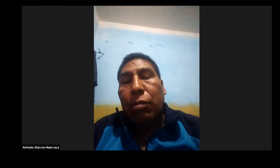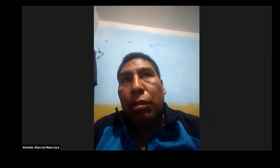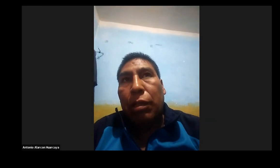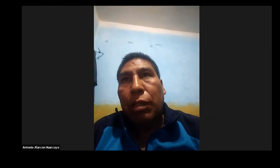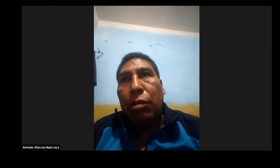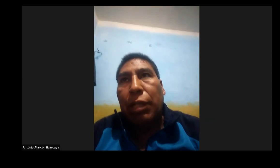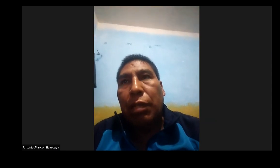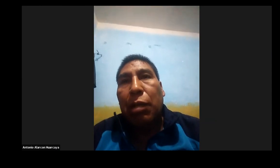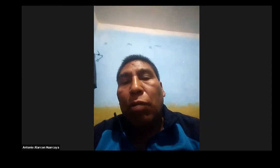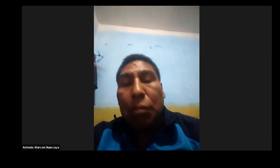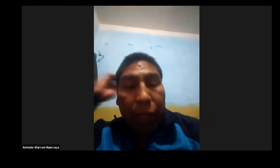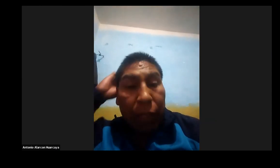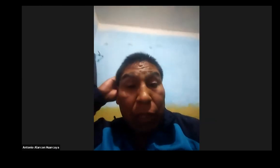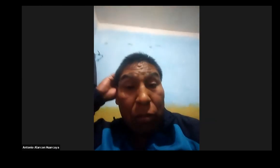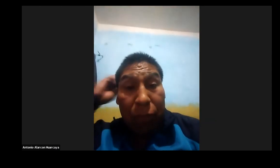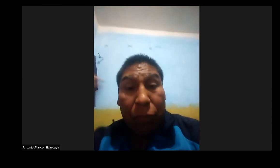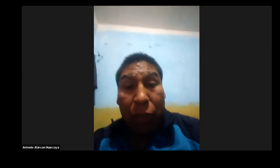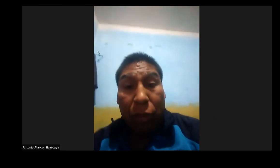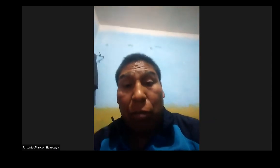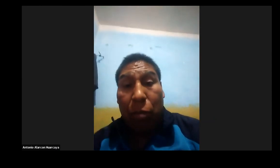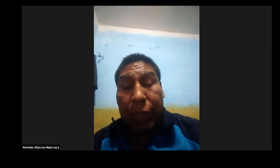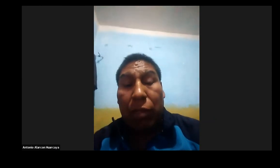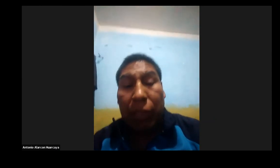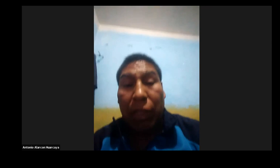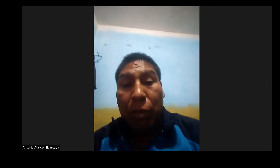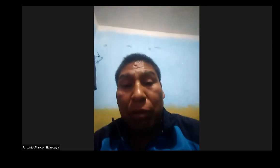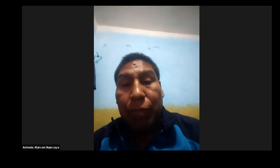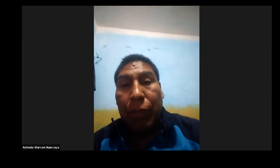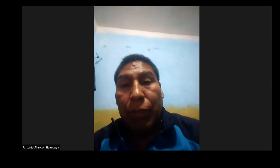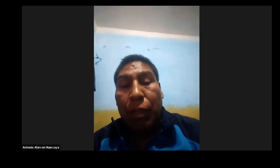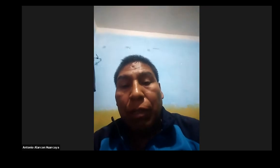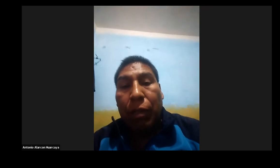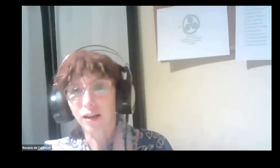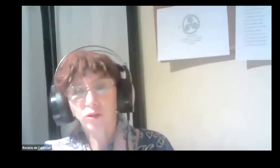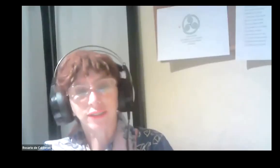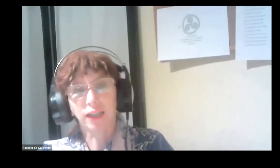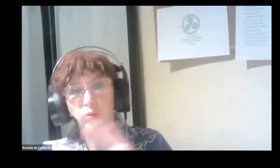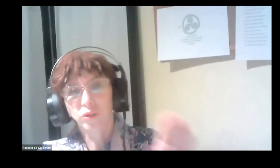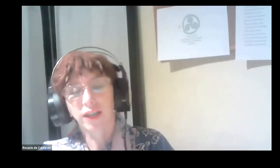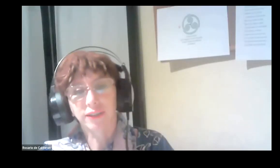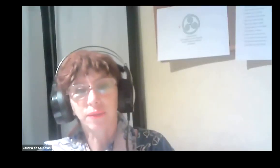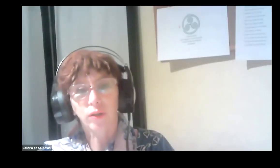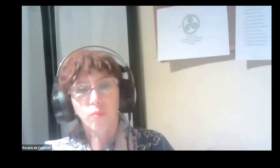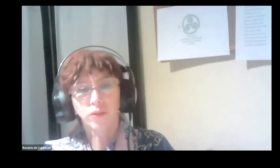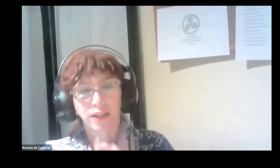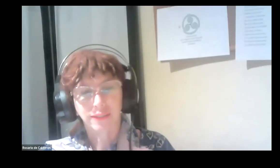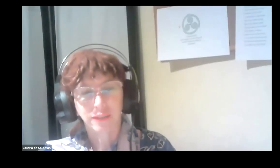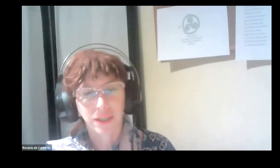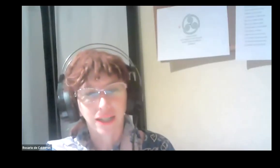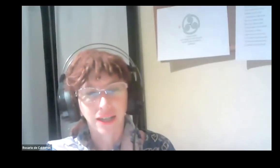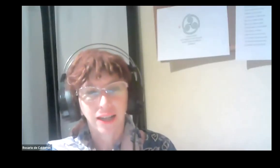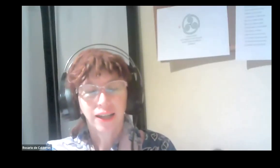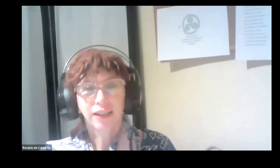quiero dirigirme a un ambiente no puede ser un verbo dile a carlos desde que tú llegas a ver cómo te